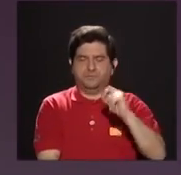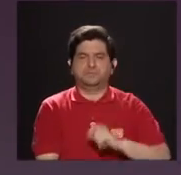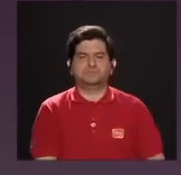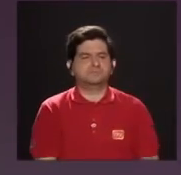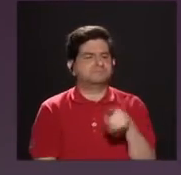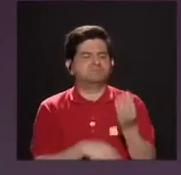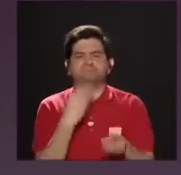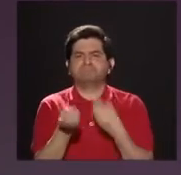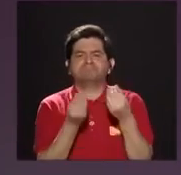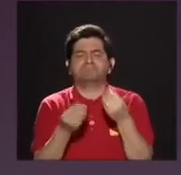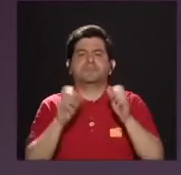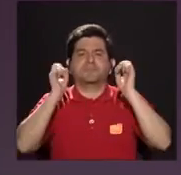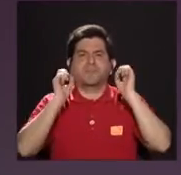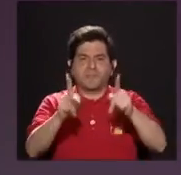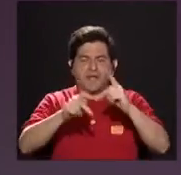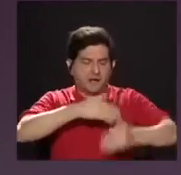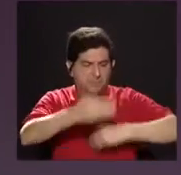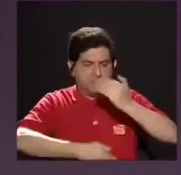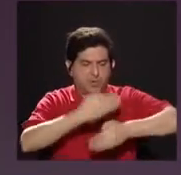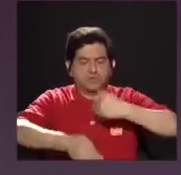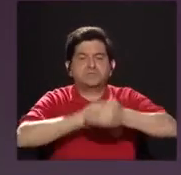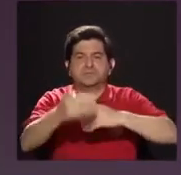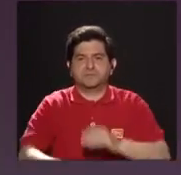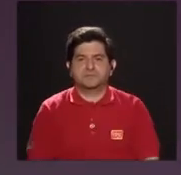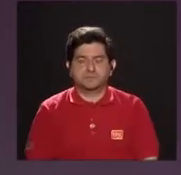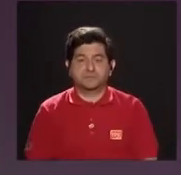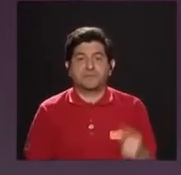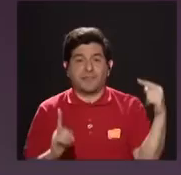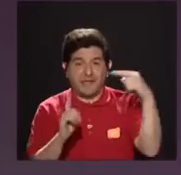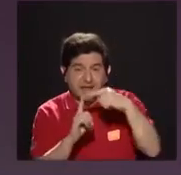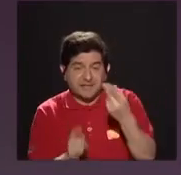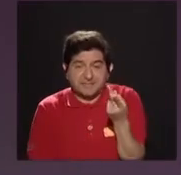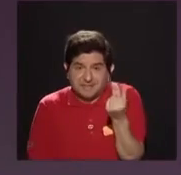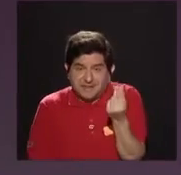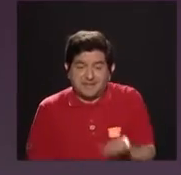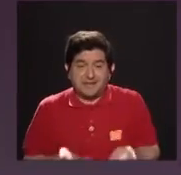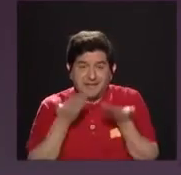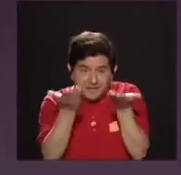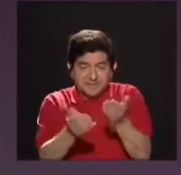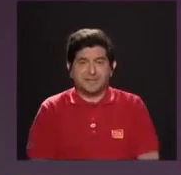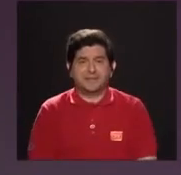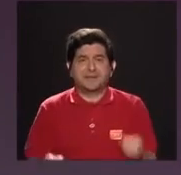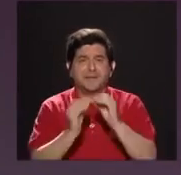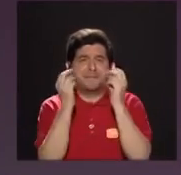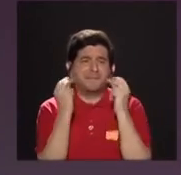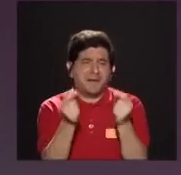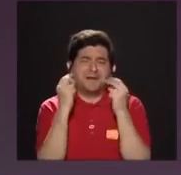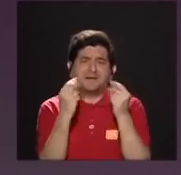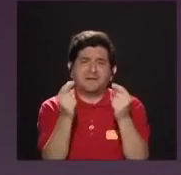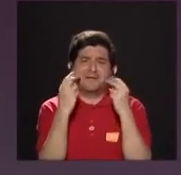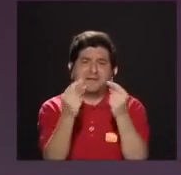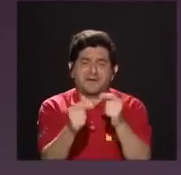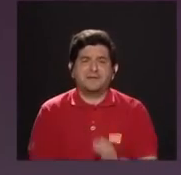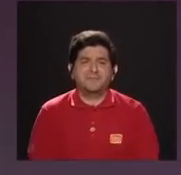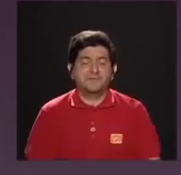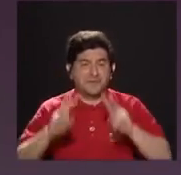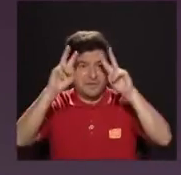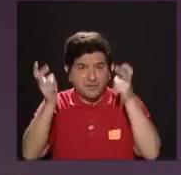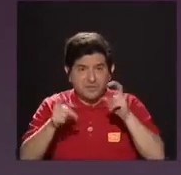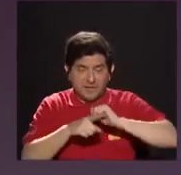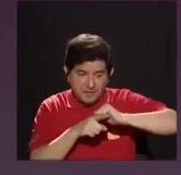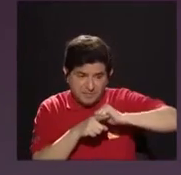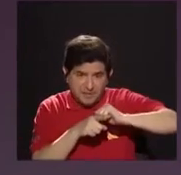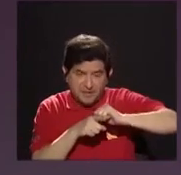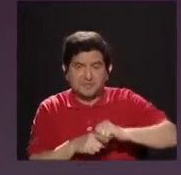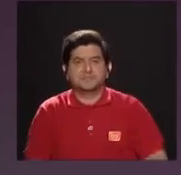que hace es facilitar los procesos. O sea, ahí incluso el dinero se les devuelve con mucha más rapidez cuando son temas de